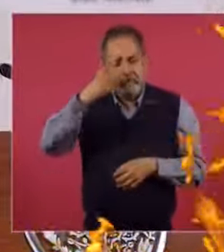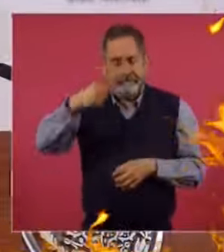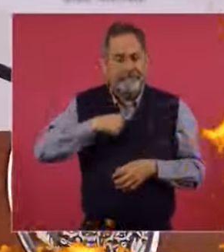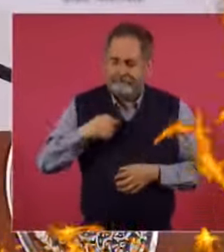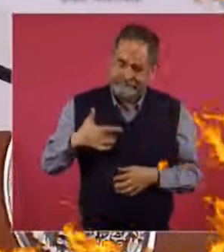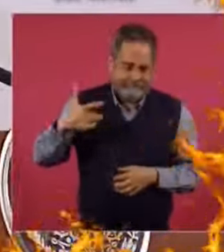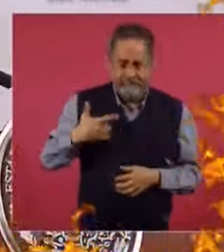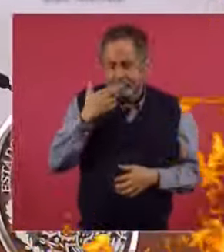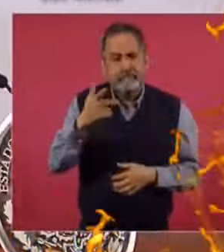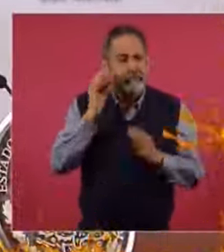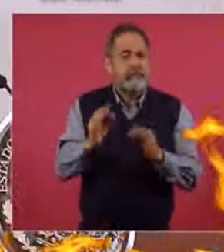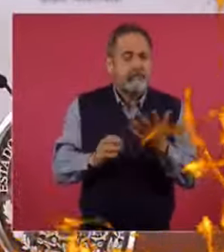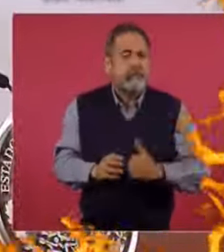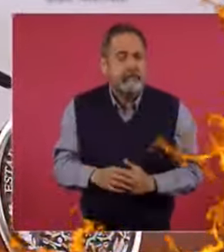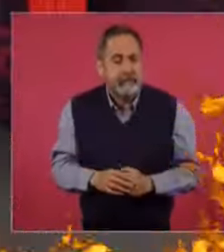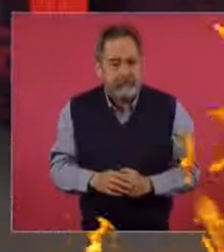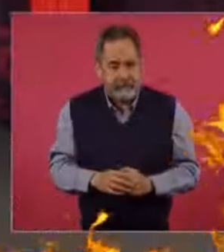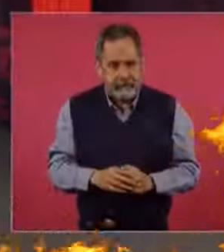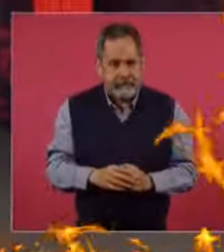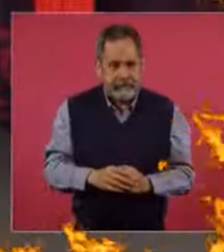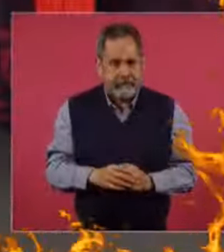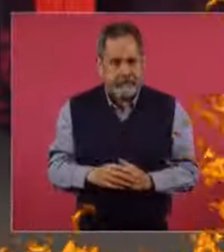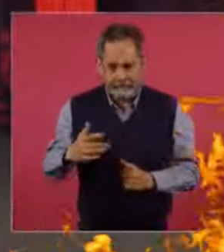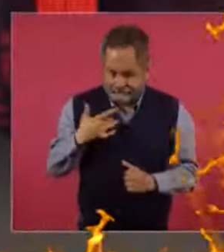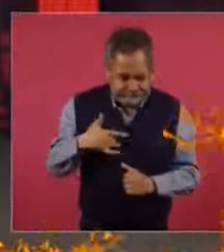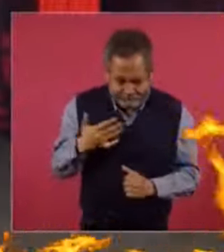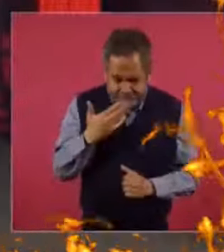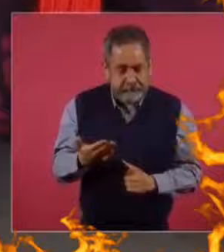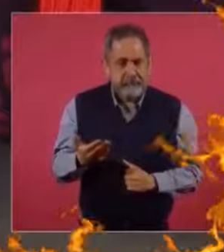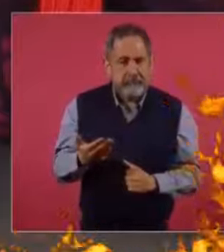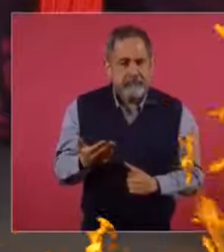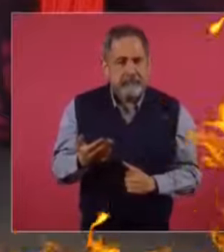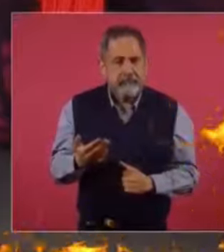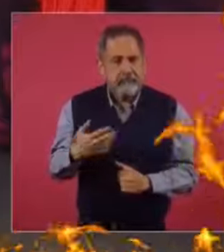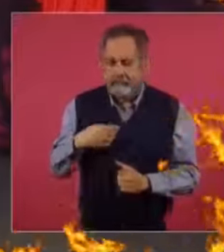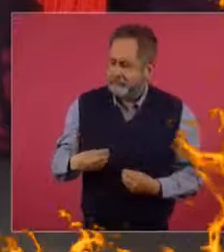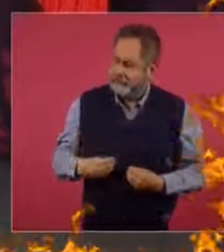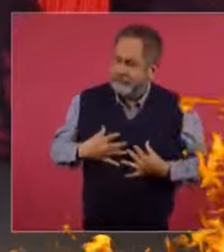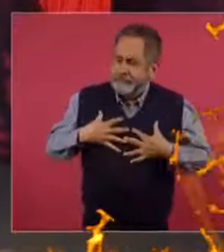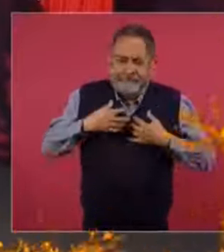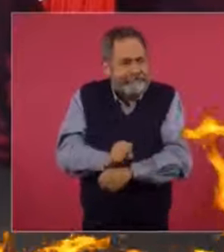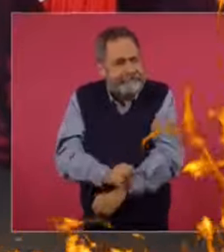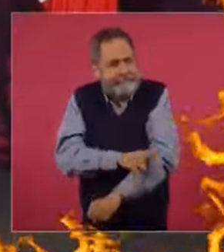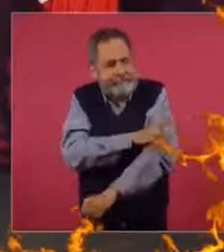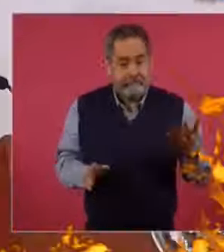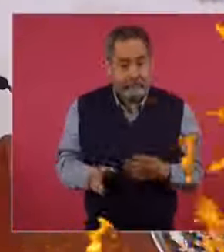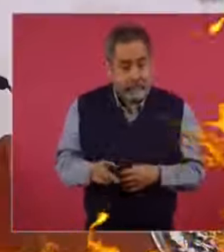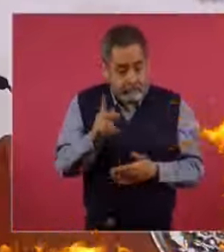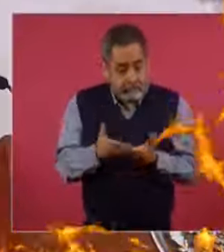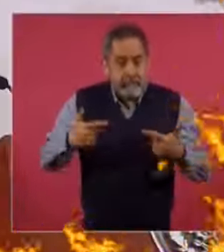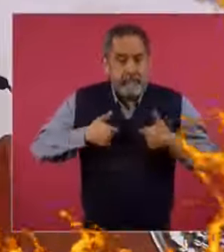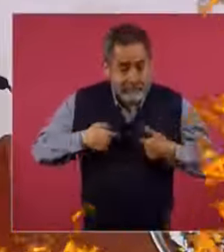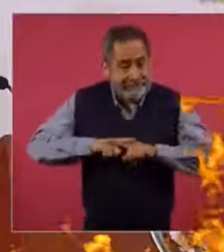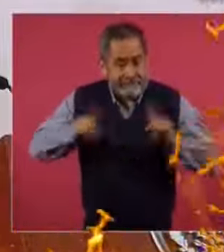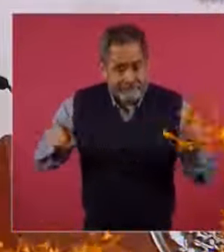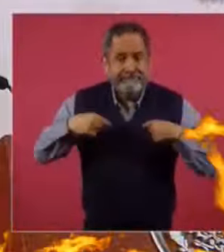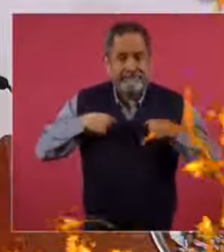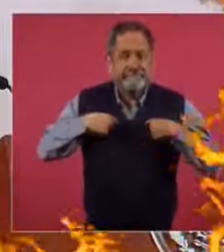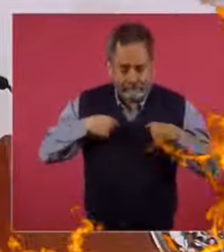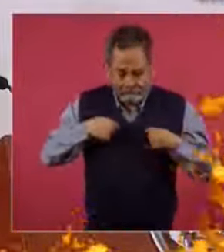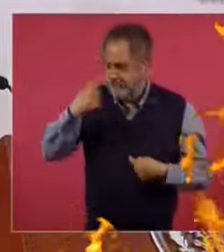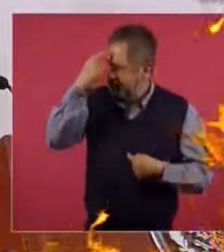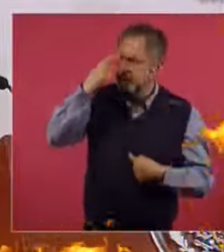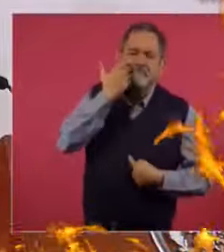más me llenan de entusiasmo, las que más me fortalecen. Yo tengo la dicha de que